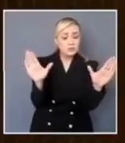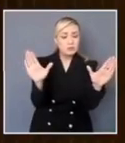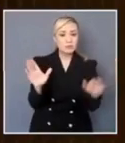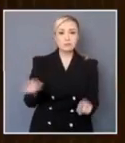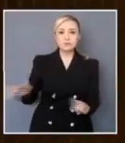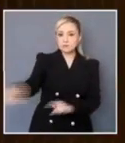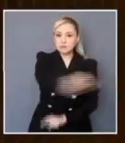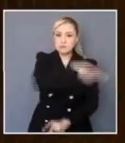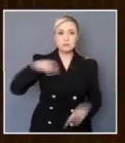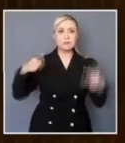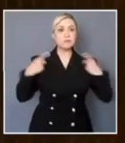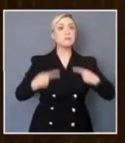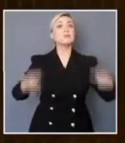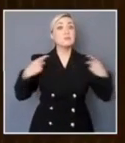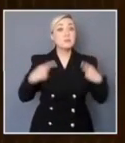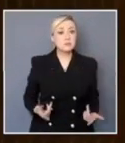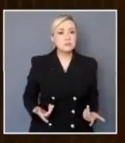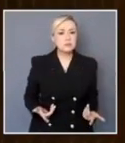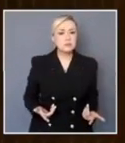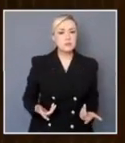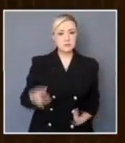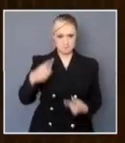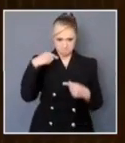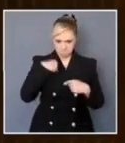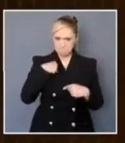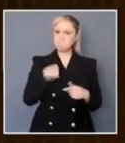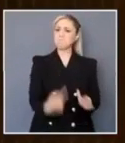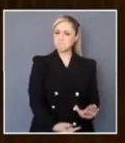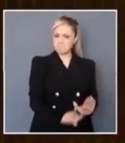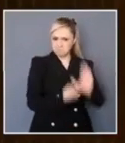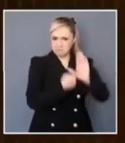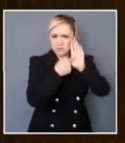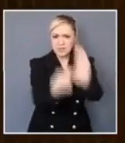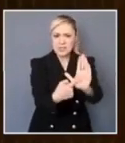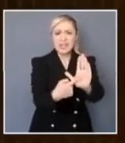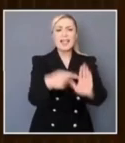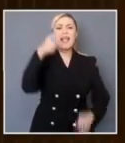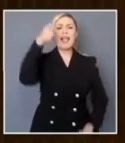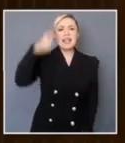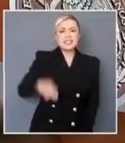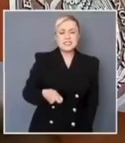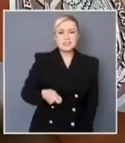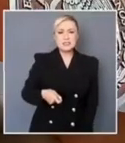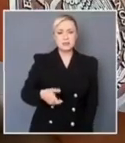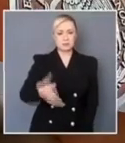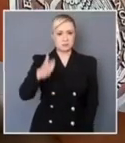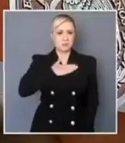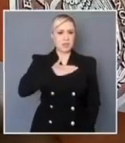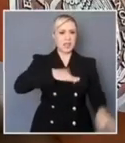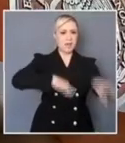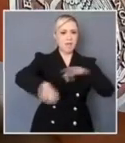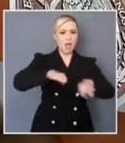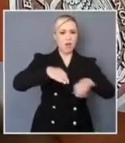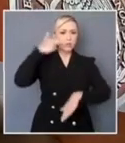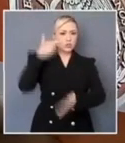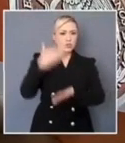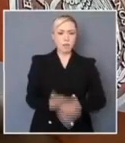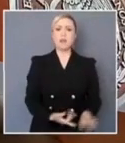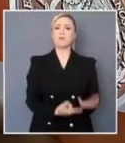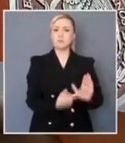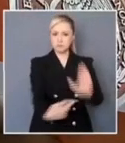sociedad, rendir cuentas en el ejercicio de nuestra función. Los